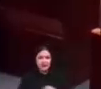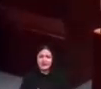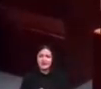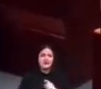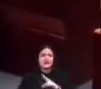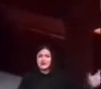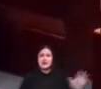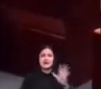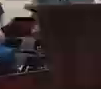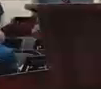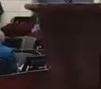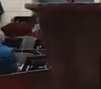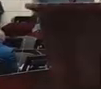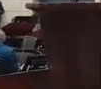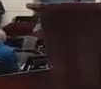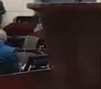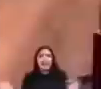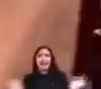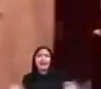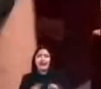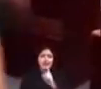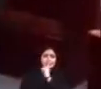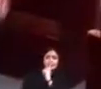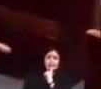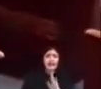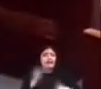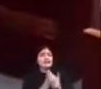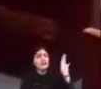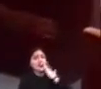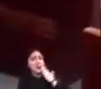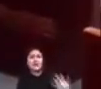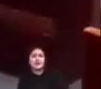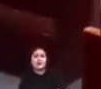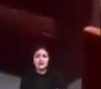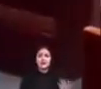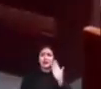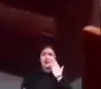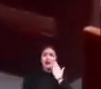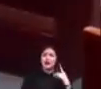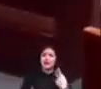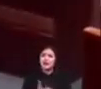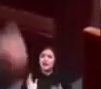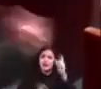no nos pronunciamos, por Dios. ¿Hasta cuándo? ¿Hasta cuándo vamos a humillar a nuestros